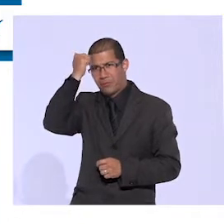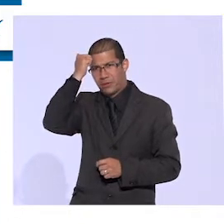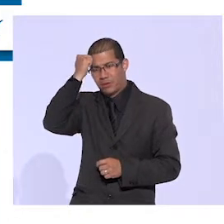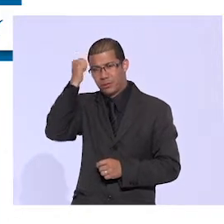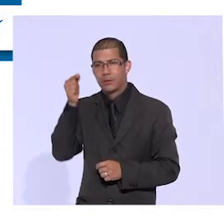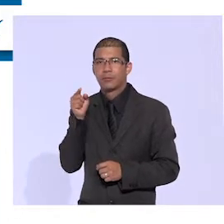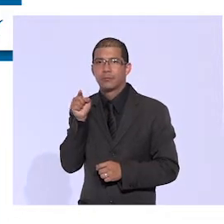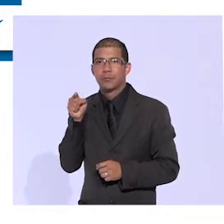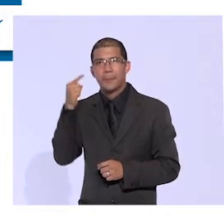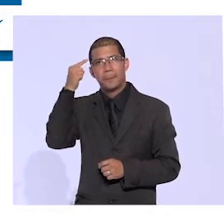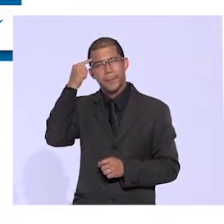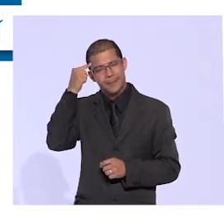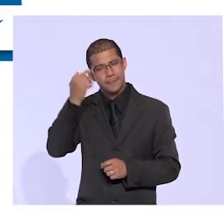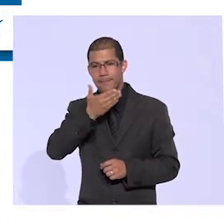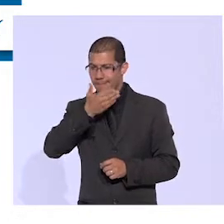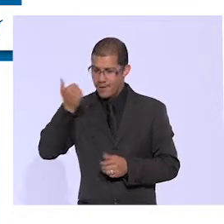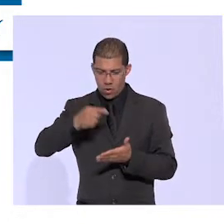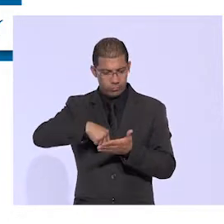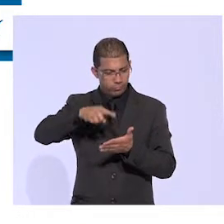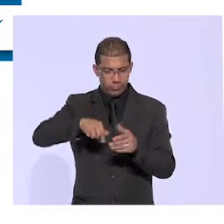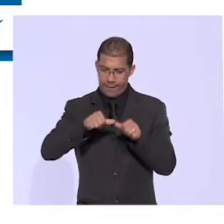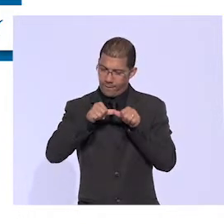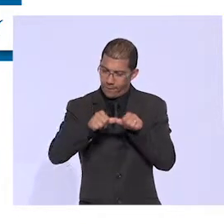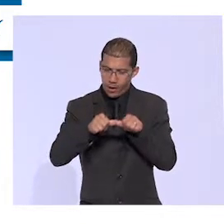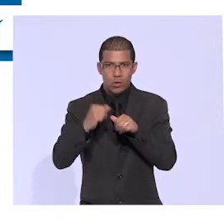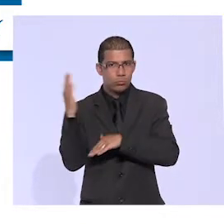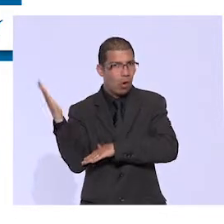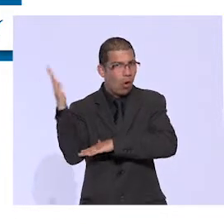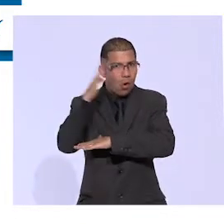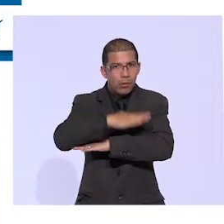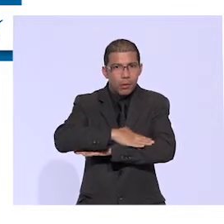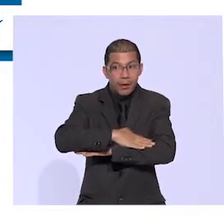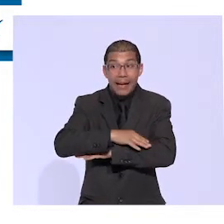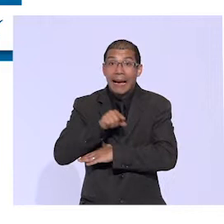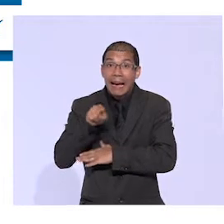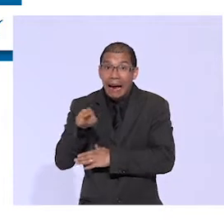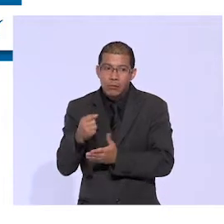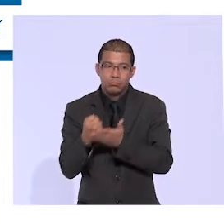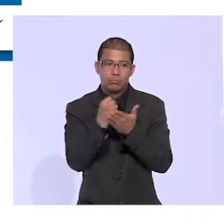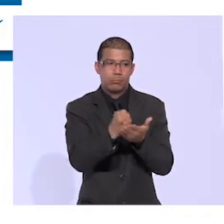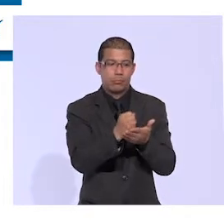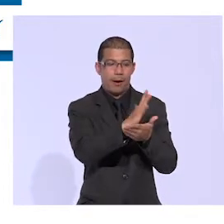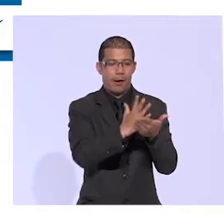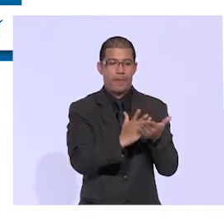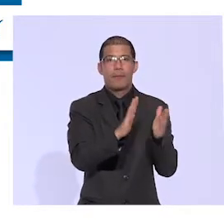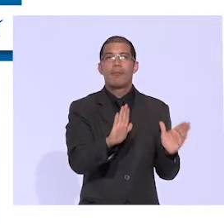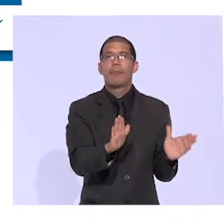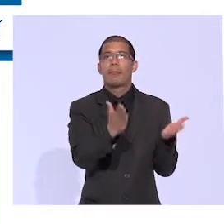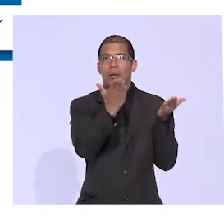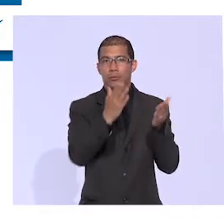tengan contratos a tiempo completo y además contratos fijos, obtienen mejores rendimientos.